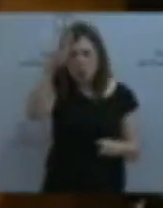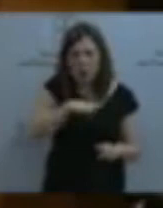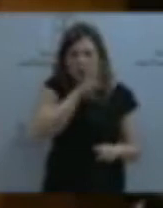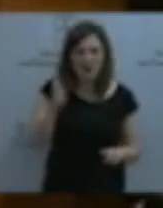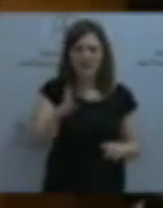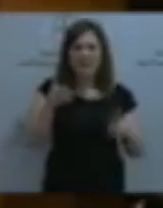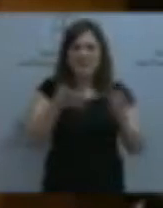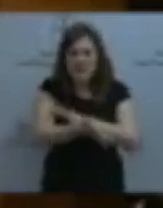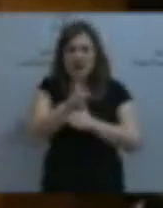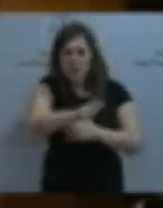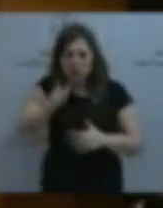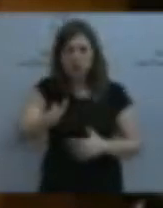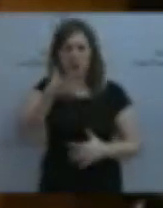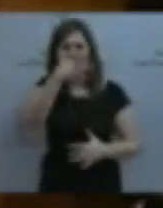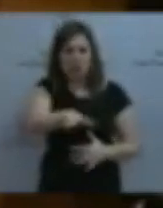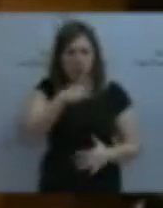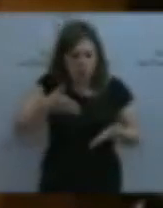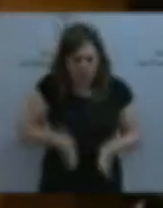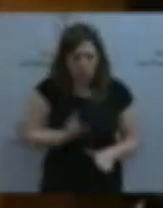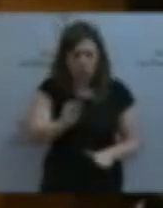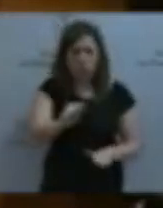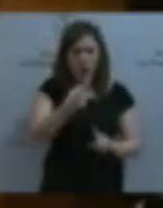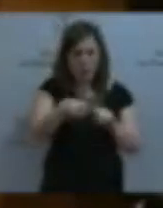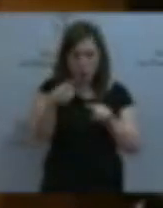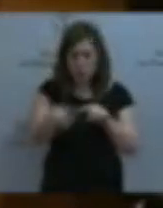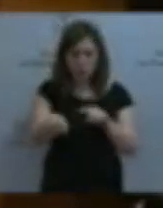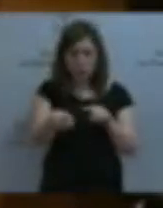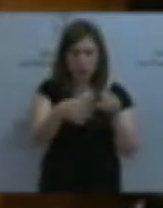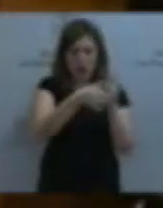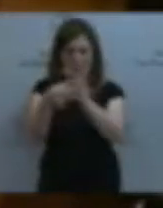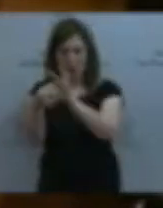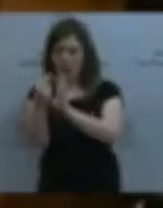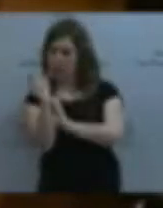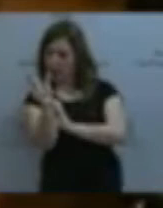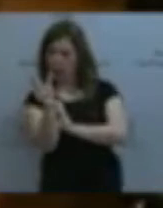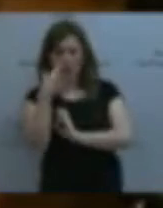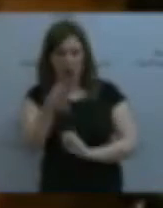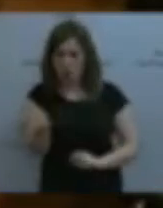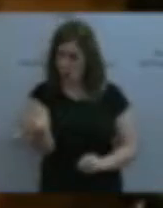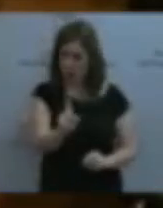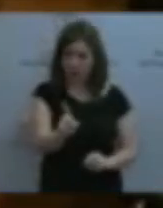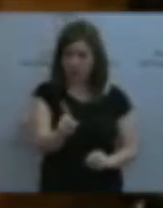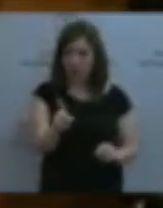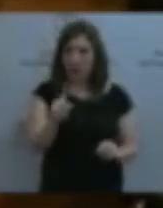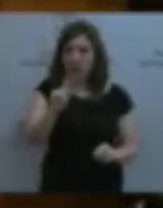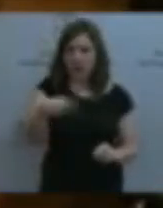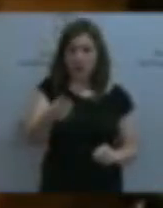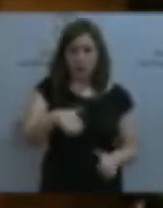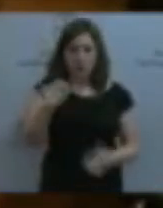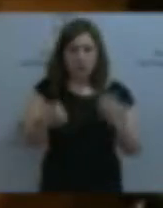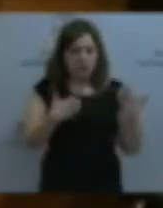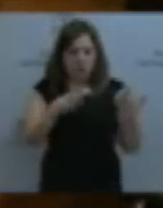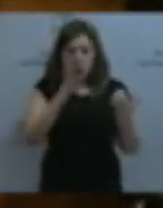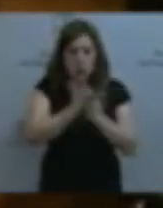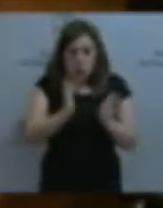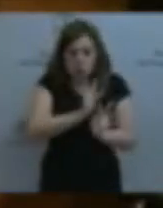toma la molestia de denunciar que sus hijos están recibiendo productos que no están al precio que corresponde, ven después con impotencia que pasa el curso entero y